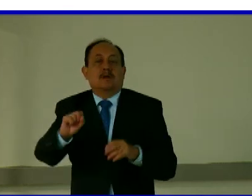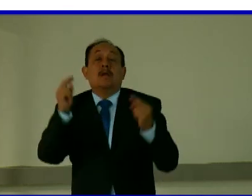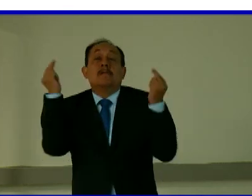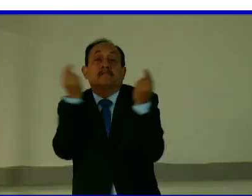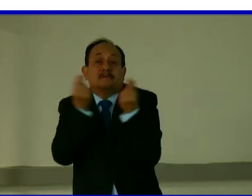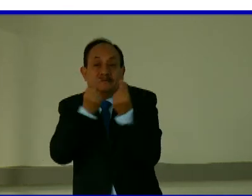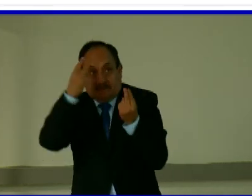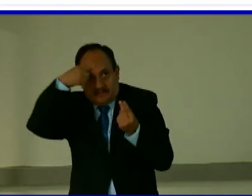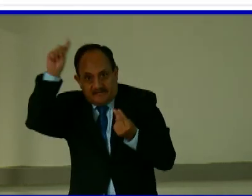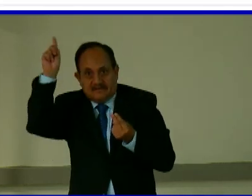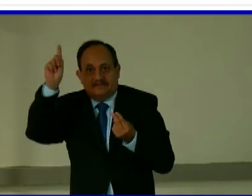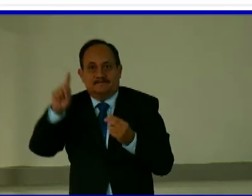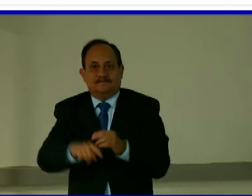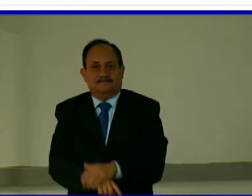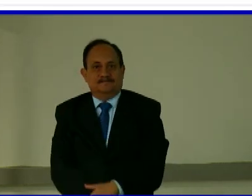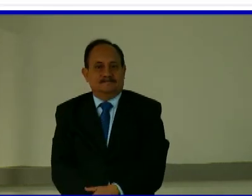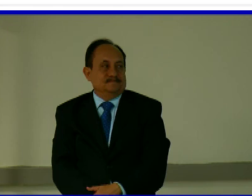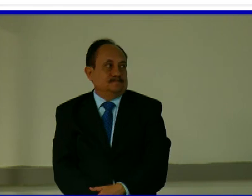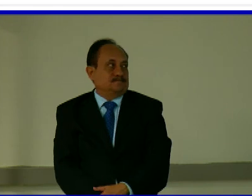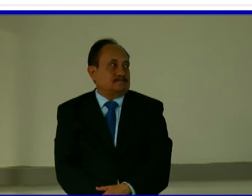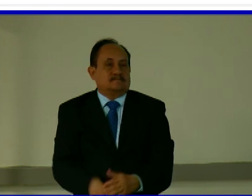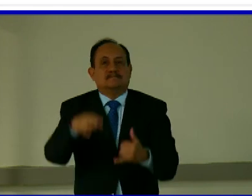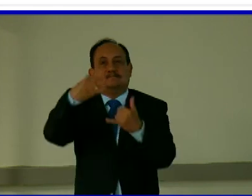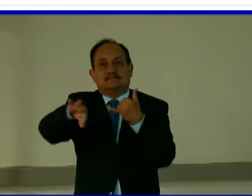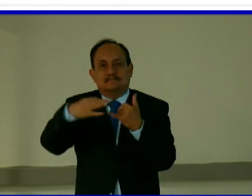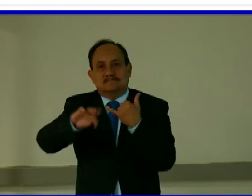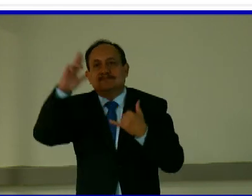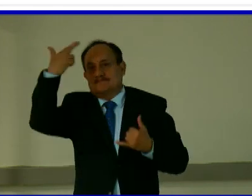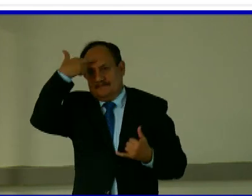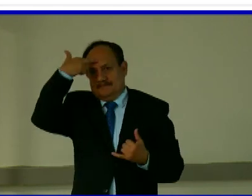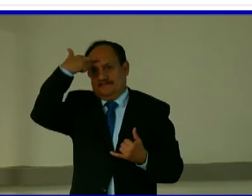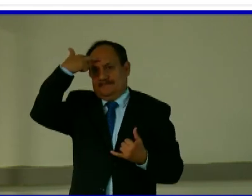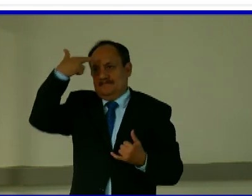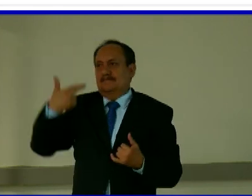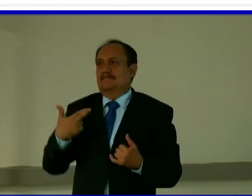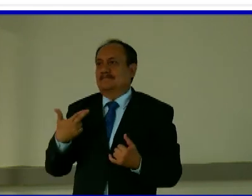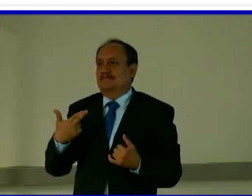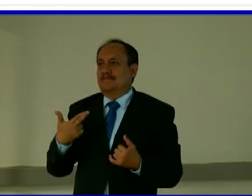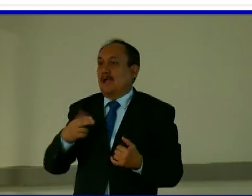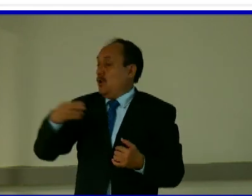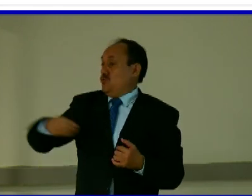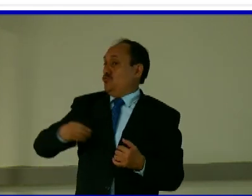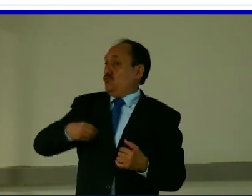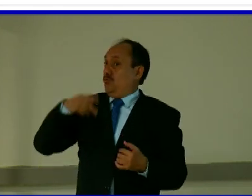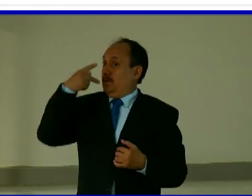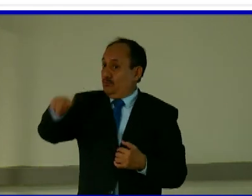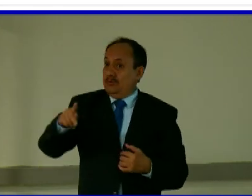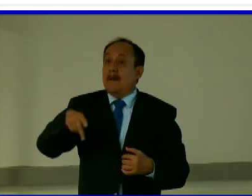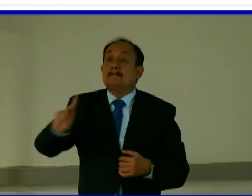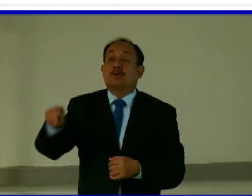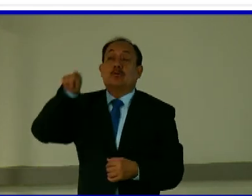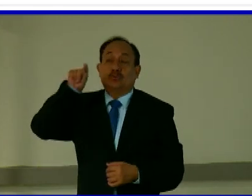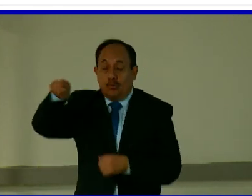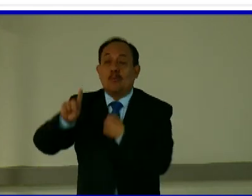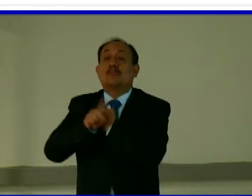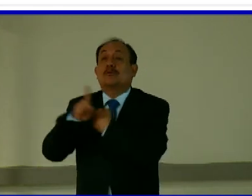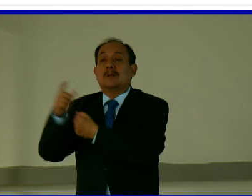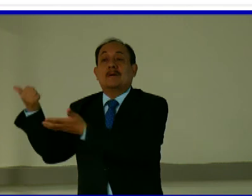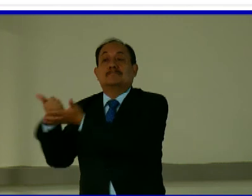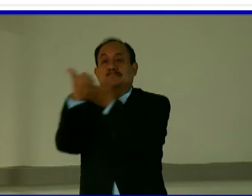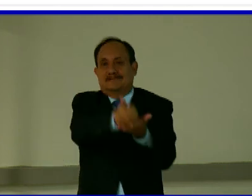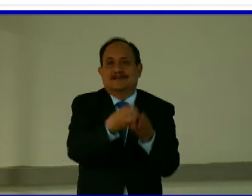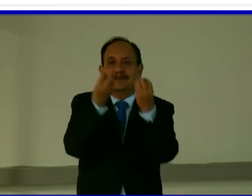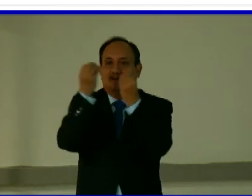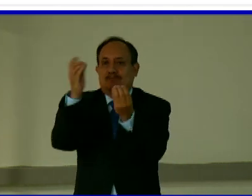más fácilmente. Y al final recuerda, no es culpa tuya, pero es tu problema.